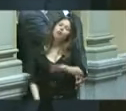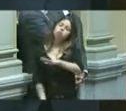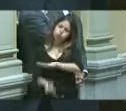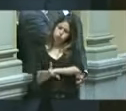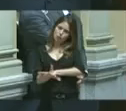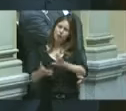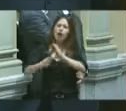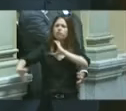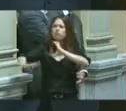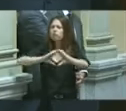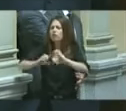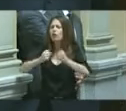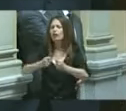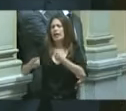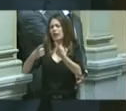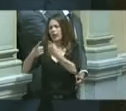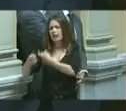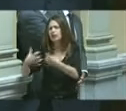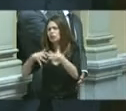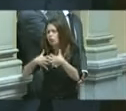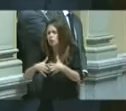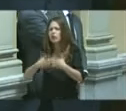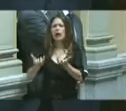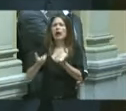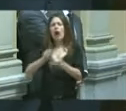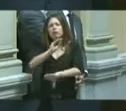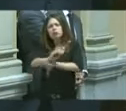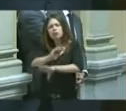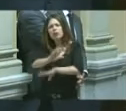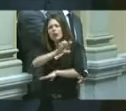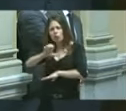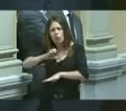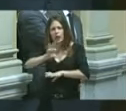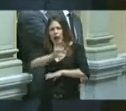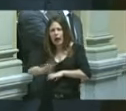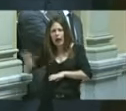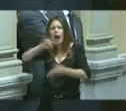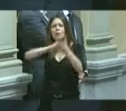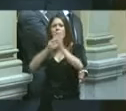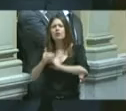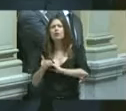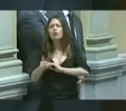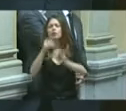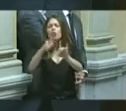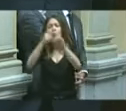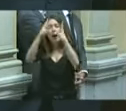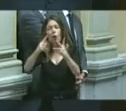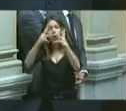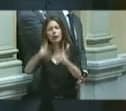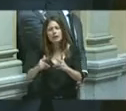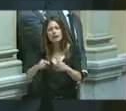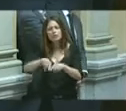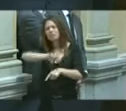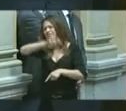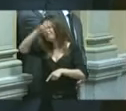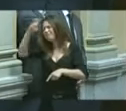grandes comunicaciones, ni las necesidades de nuestra industria, ni la financiación autonómica, ni los planes de futuro para las cuencas, entre otras tantas